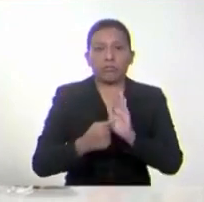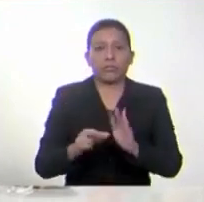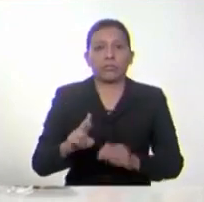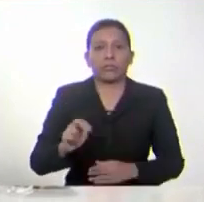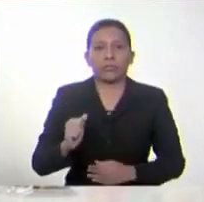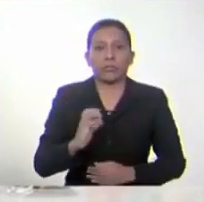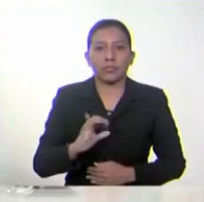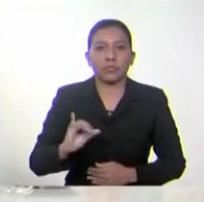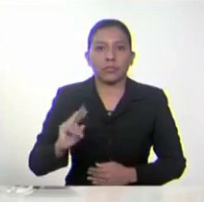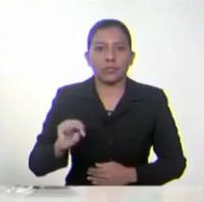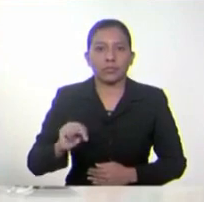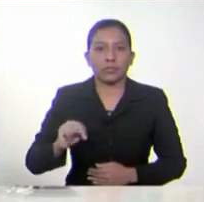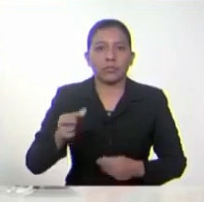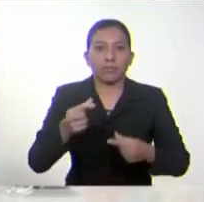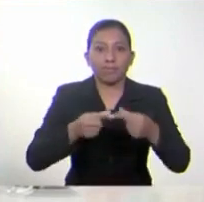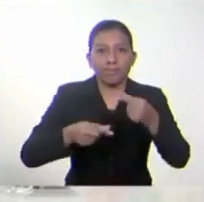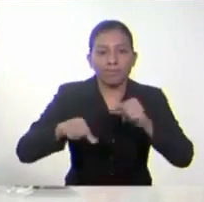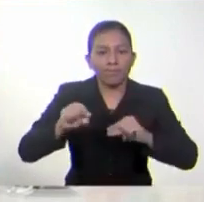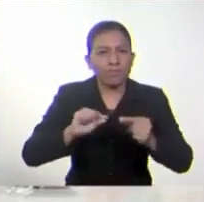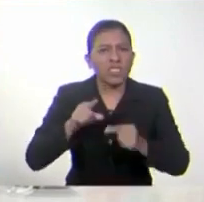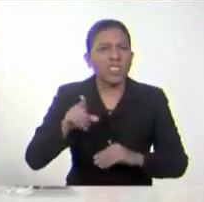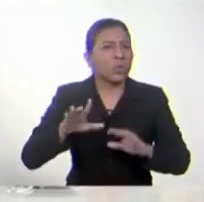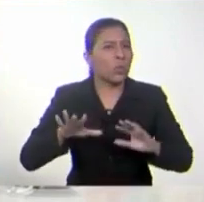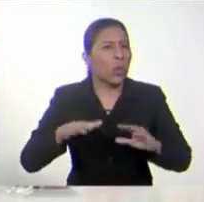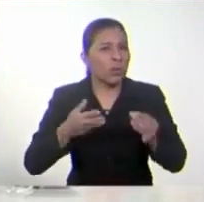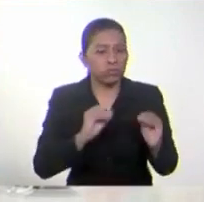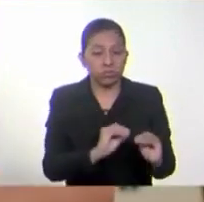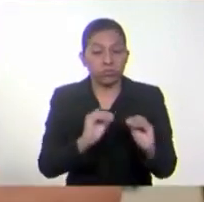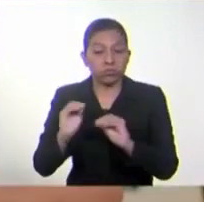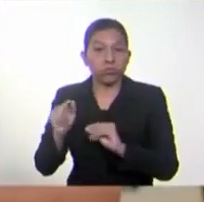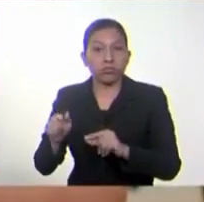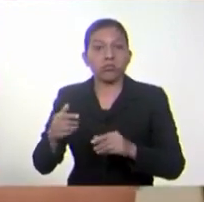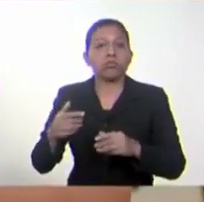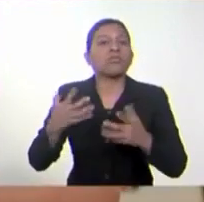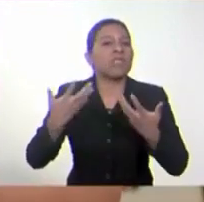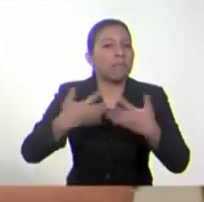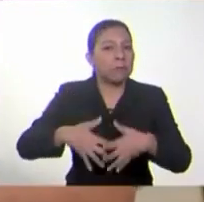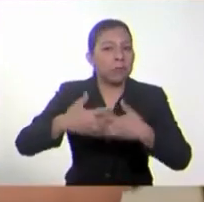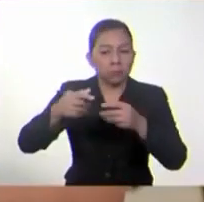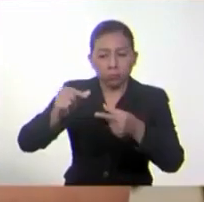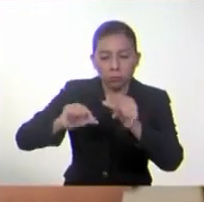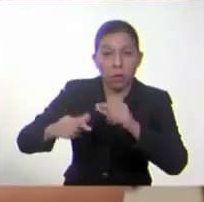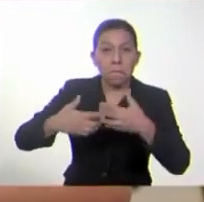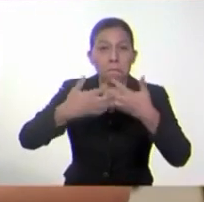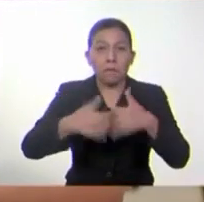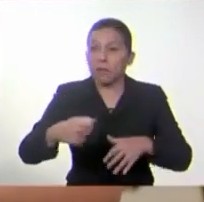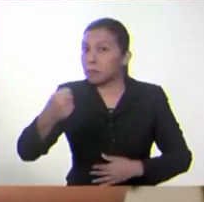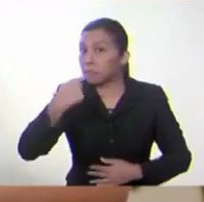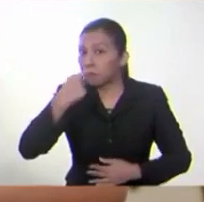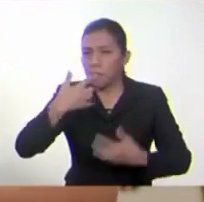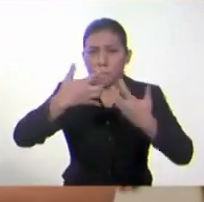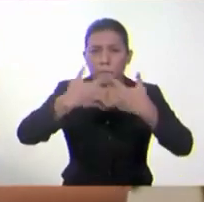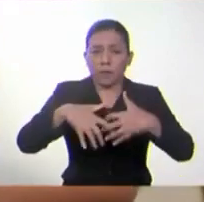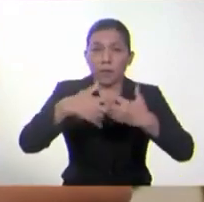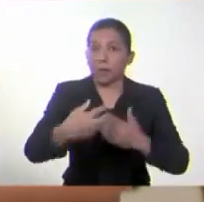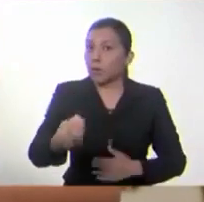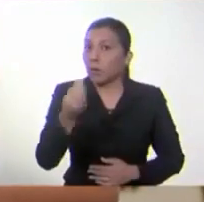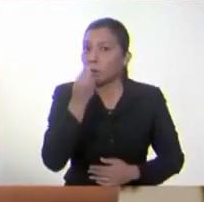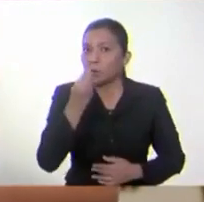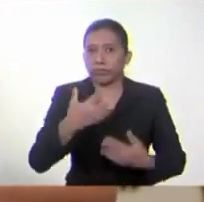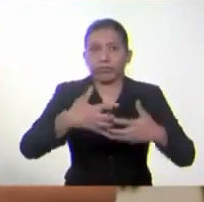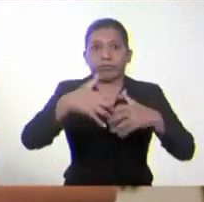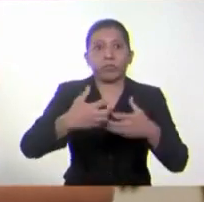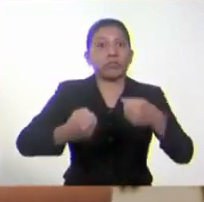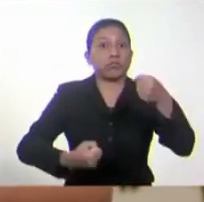química, las cuales son aplicadas en la industria de la química, la industria farmacéutica, alimenticia,